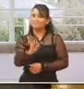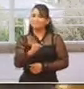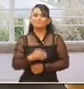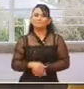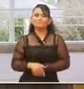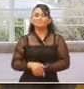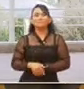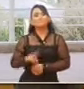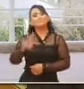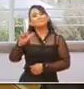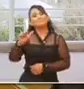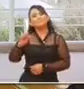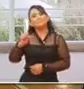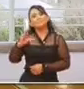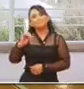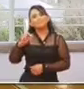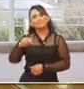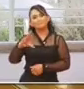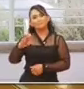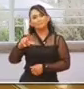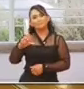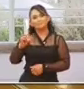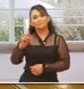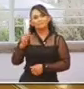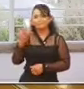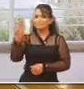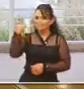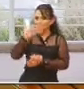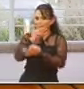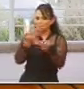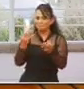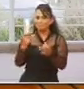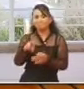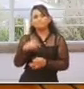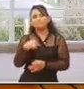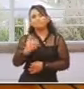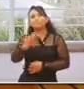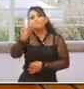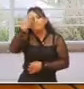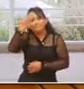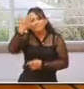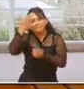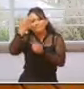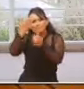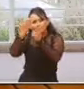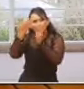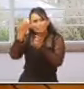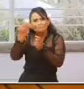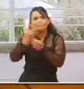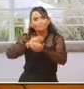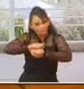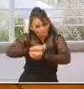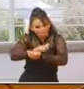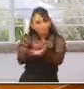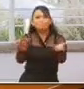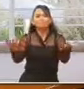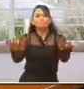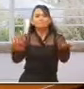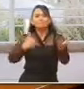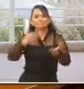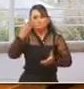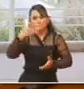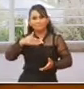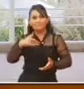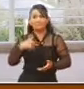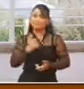Vasconcelos que el conocimiento es solo una de las representaciones de la existencia y con toda razón existimos para conocer y poder compartir ese conocimiento.